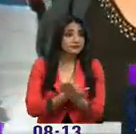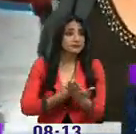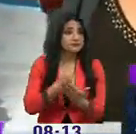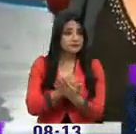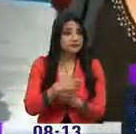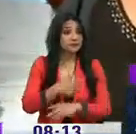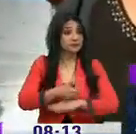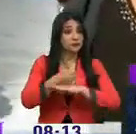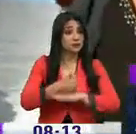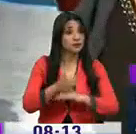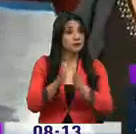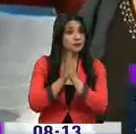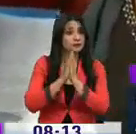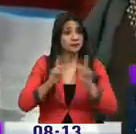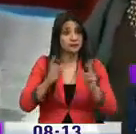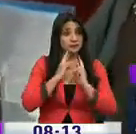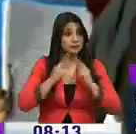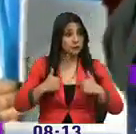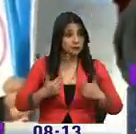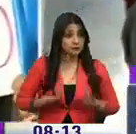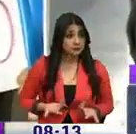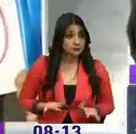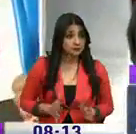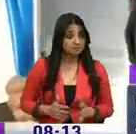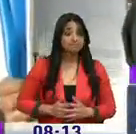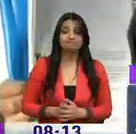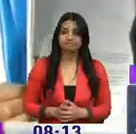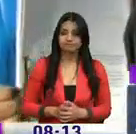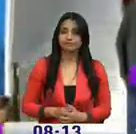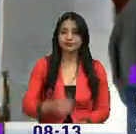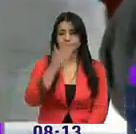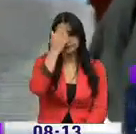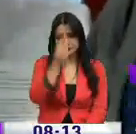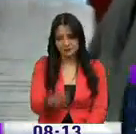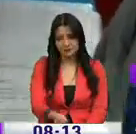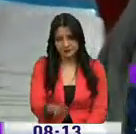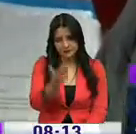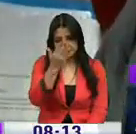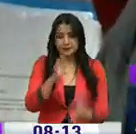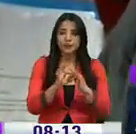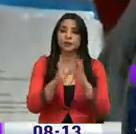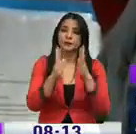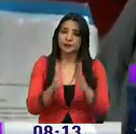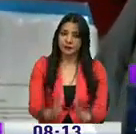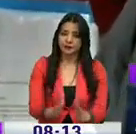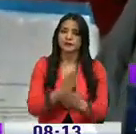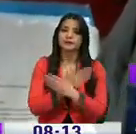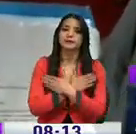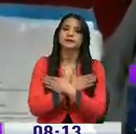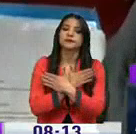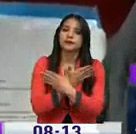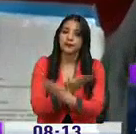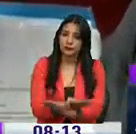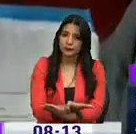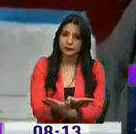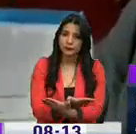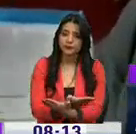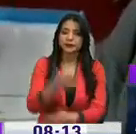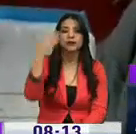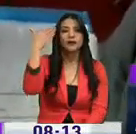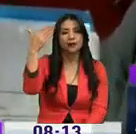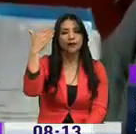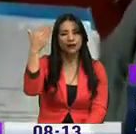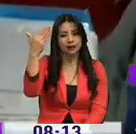a las autoridades, pero no hay una respuesta. Muy buenos días, señores compañeros, y un saludo muy fraterno al señor